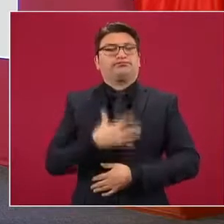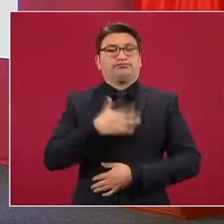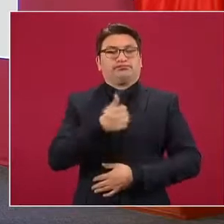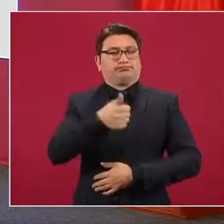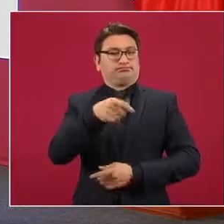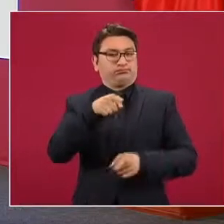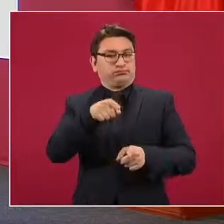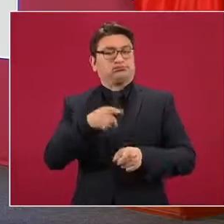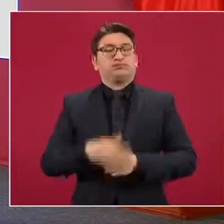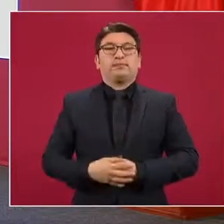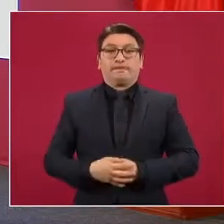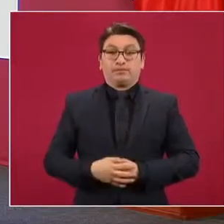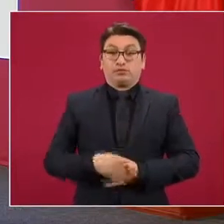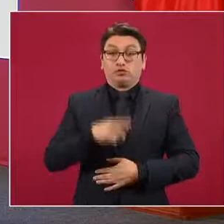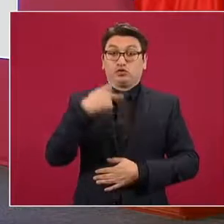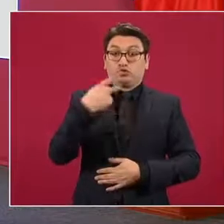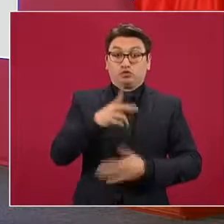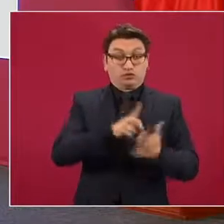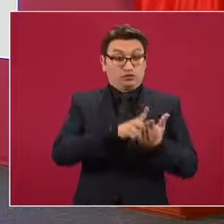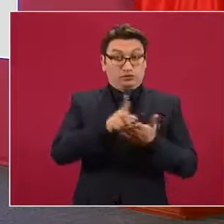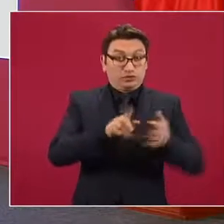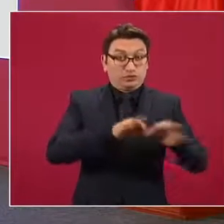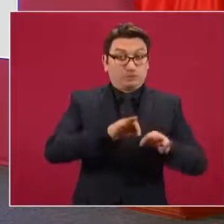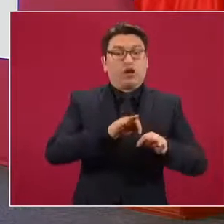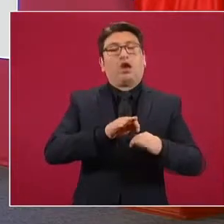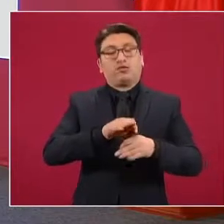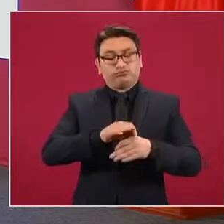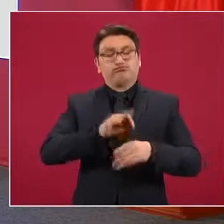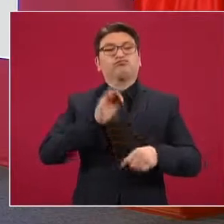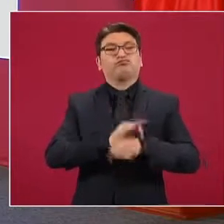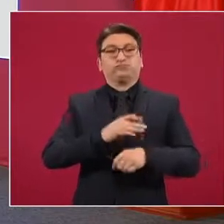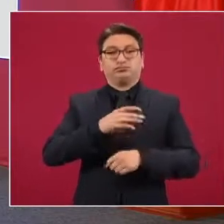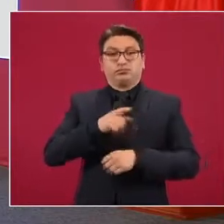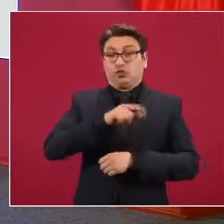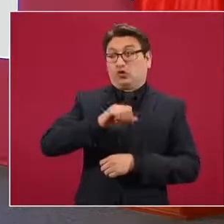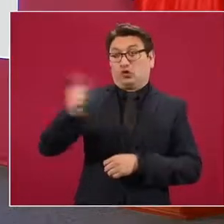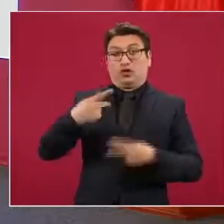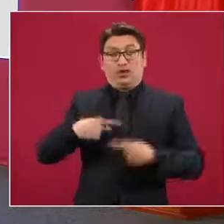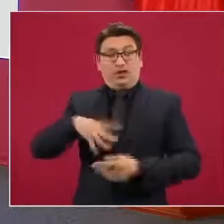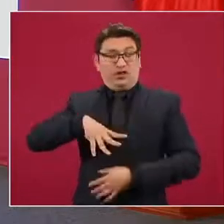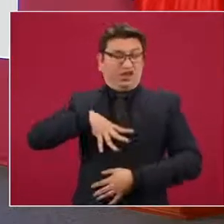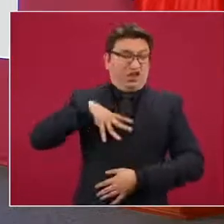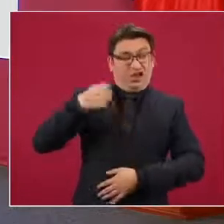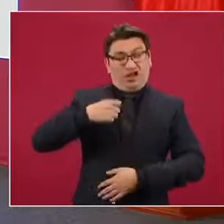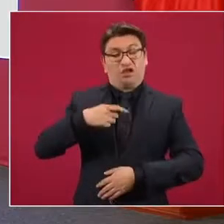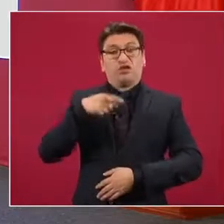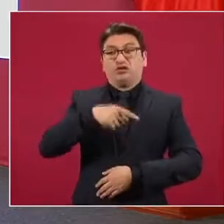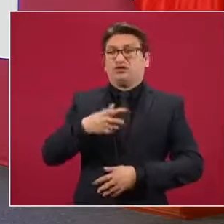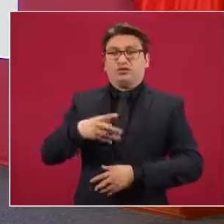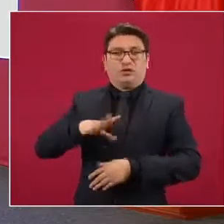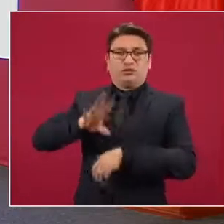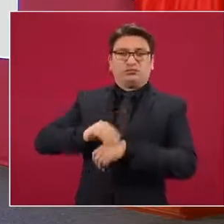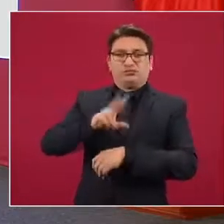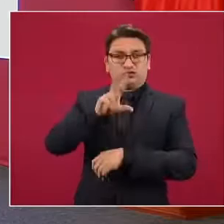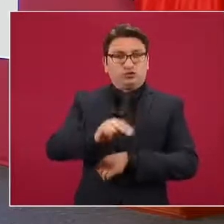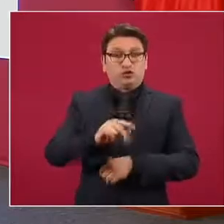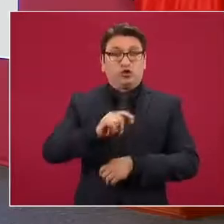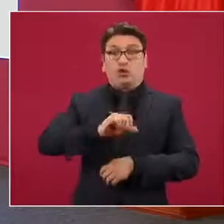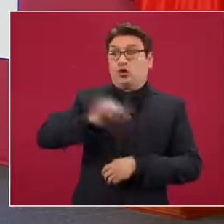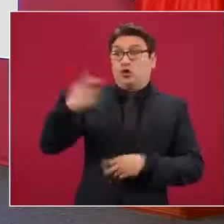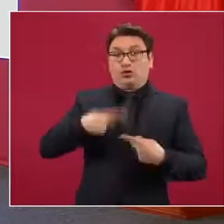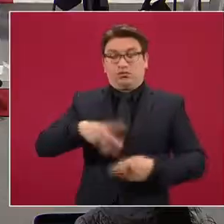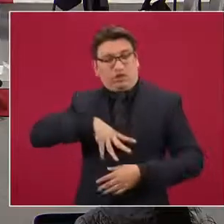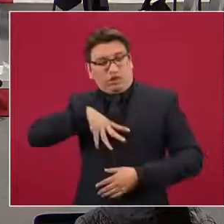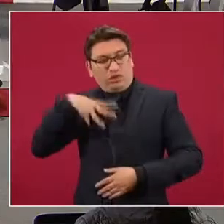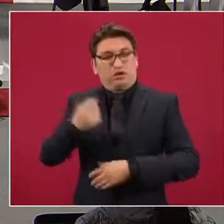inmediato. Defiende tus derechos laborales. No permitas que te exploten y si te explotan, busca remediarlo